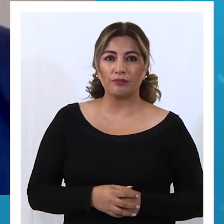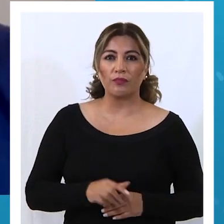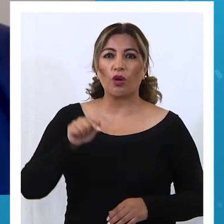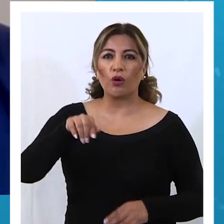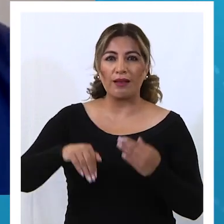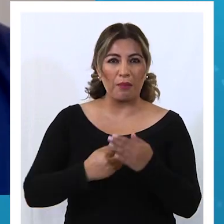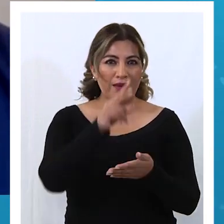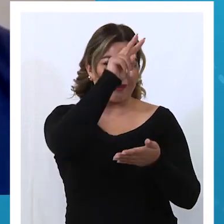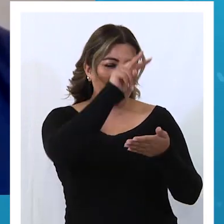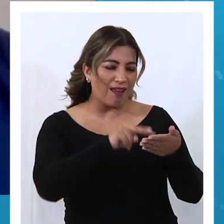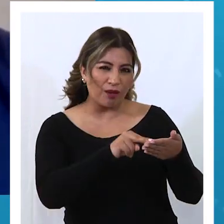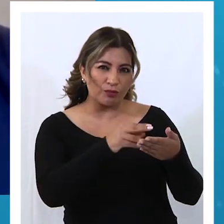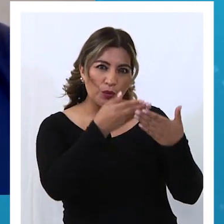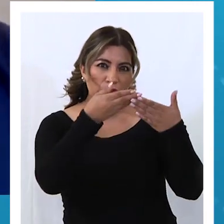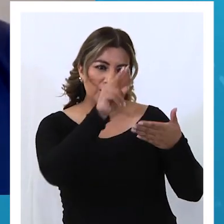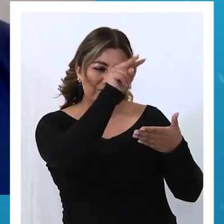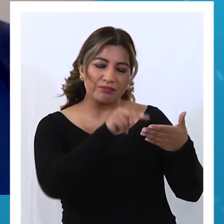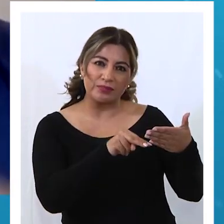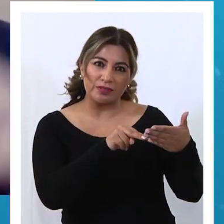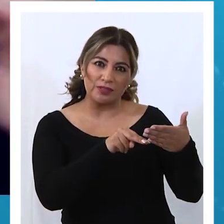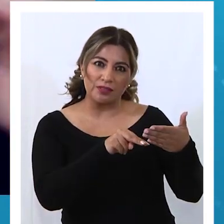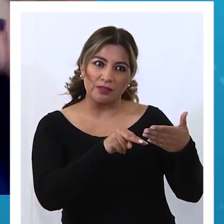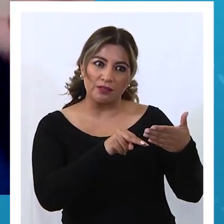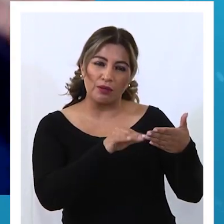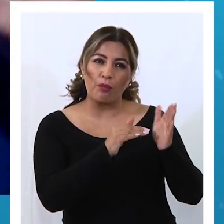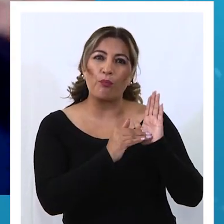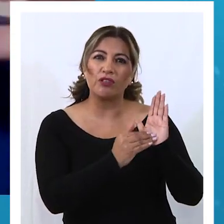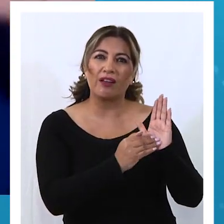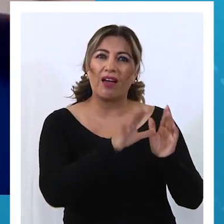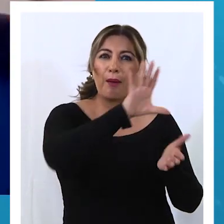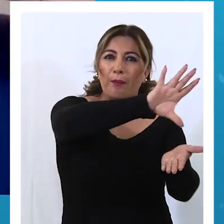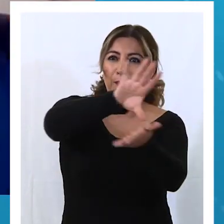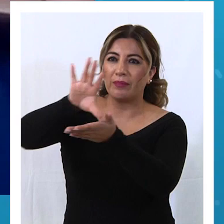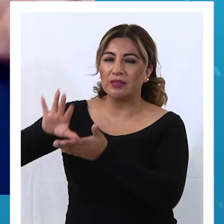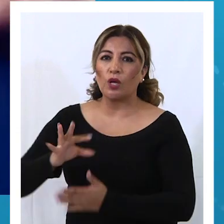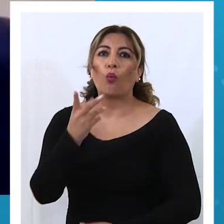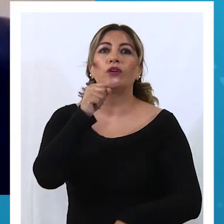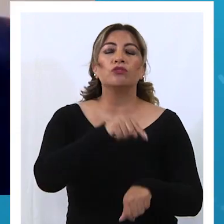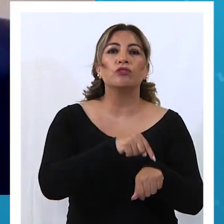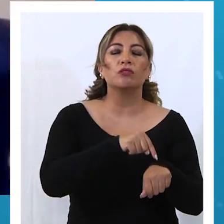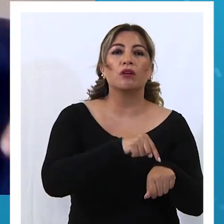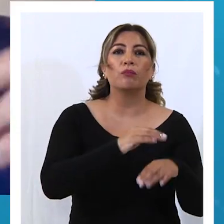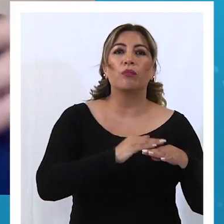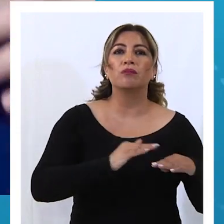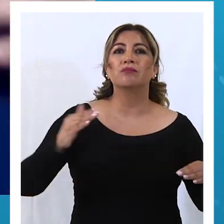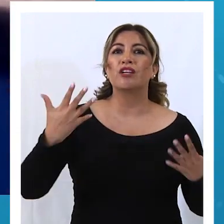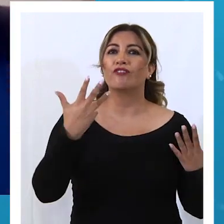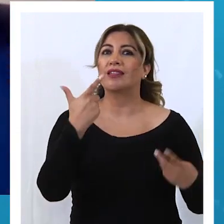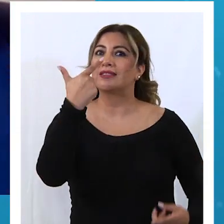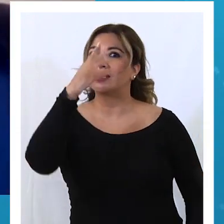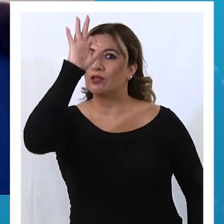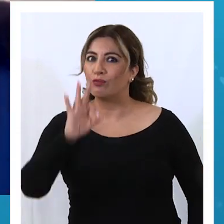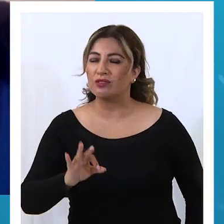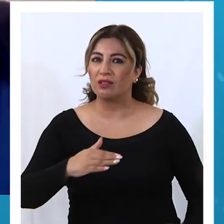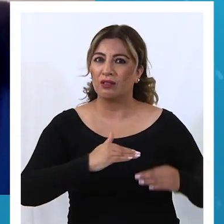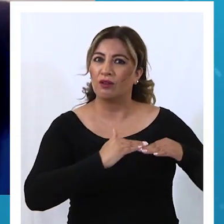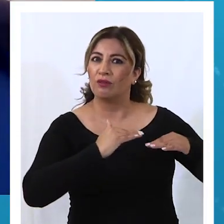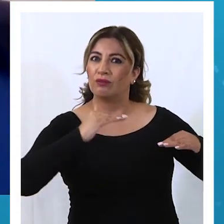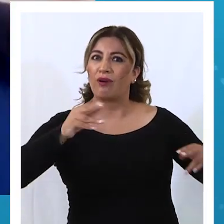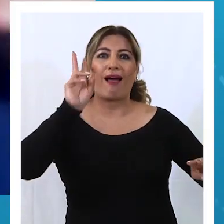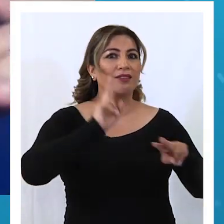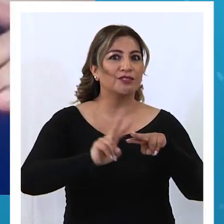hoy leía justamente un estudio que mostraba cada país en cuánto tiempo iba a llegar al 97%